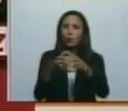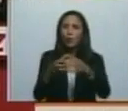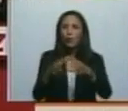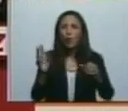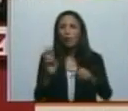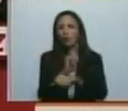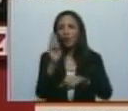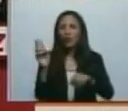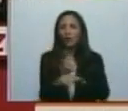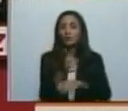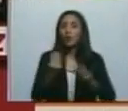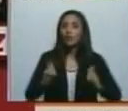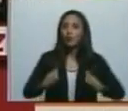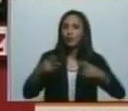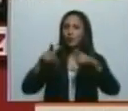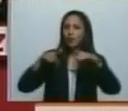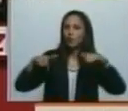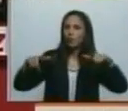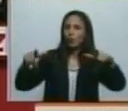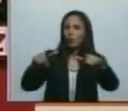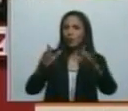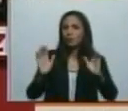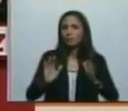Él vive en tal lado,